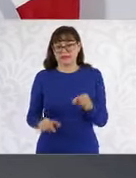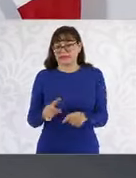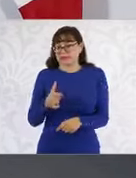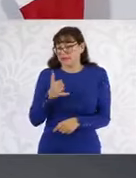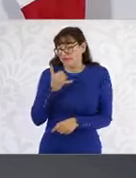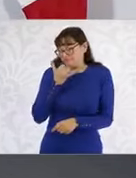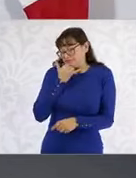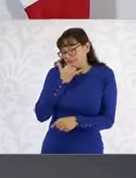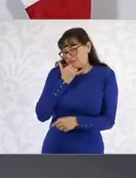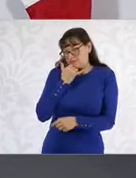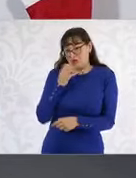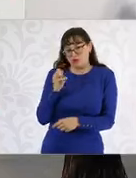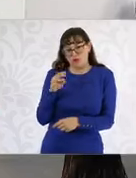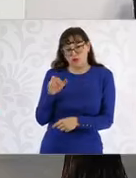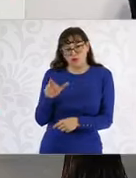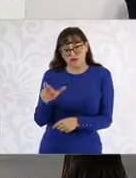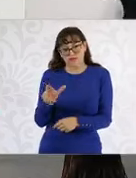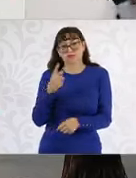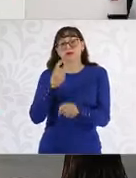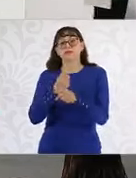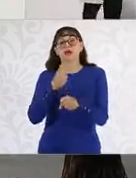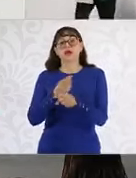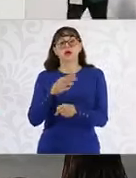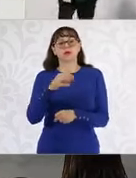Omar. Adelante, Marcela.